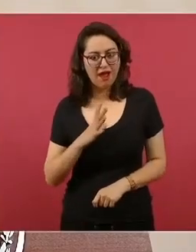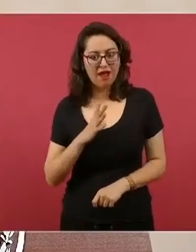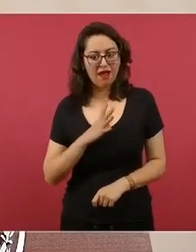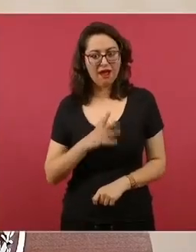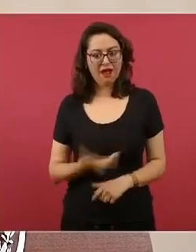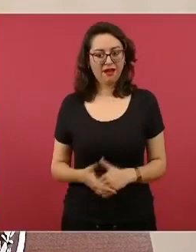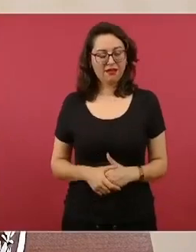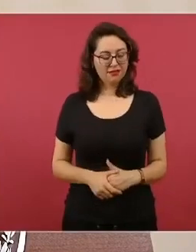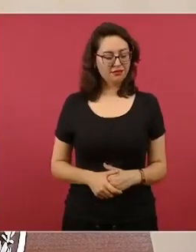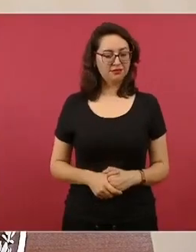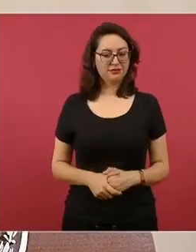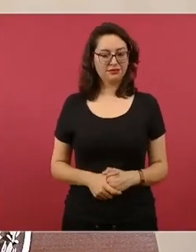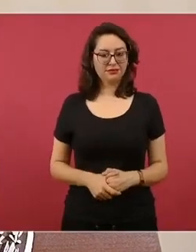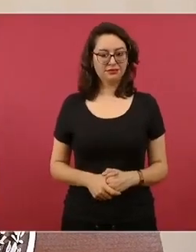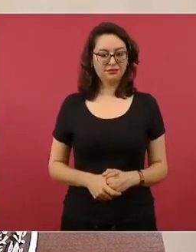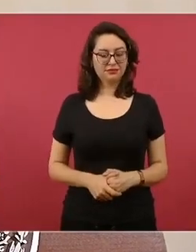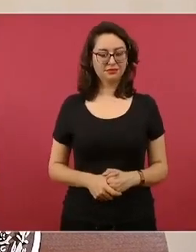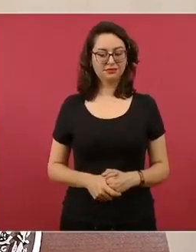No se trata de que